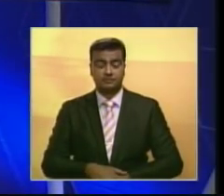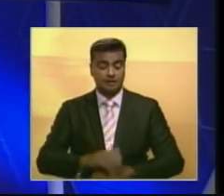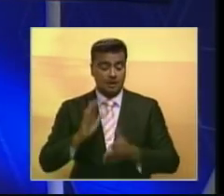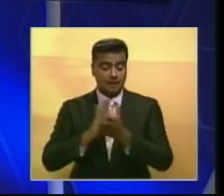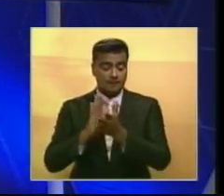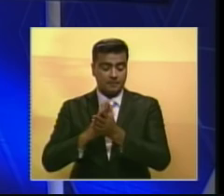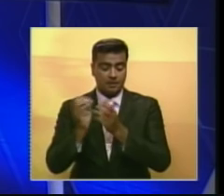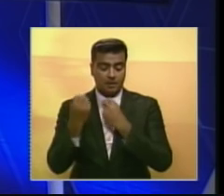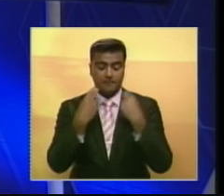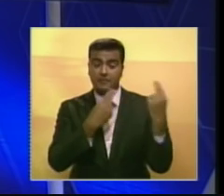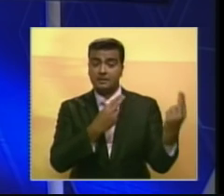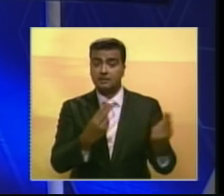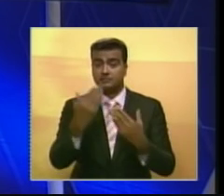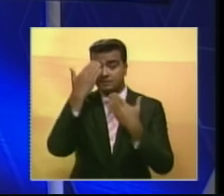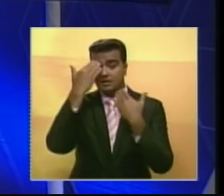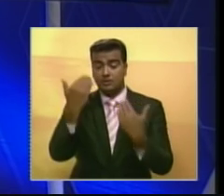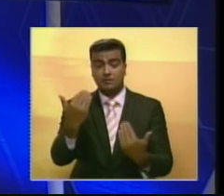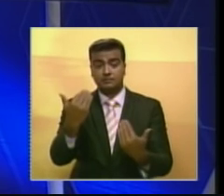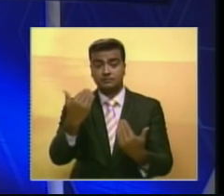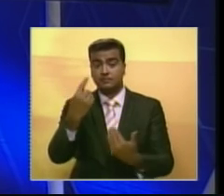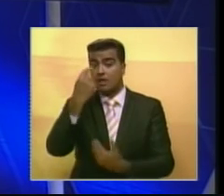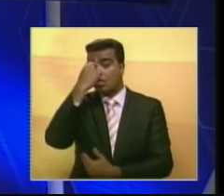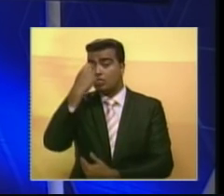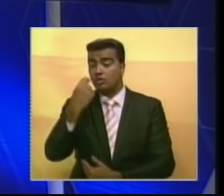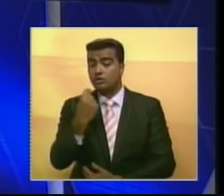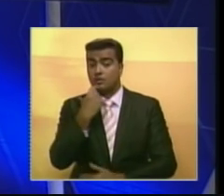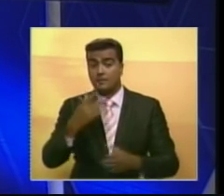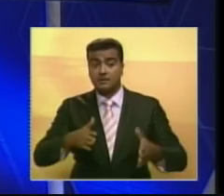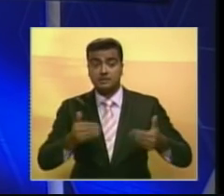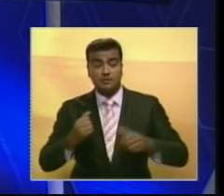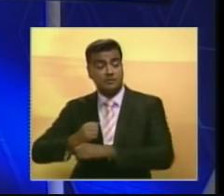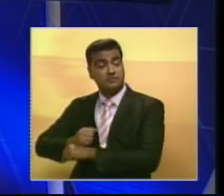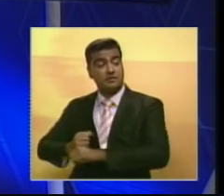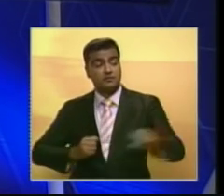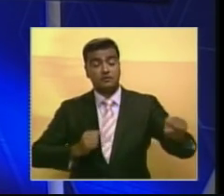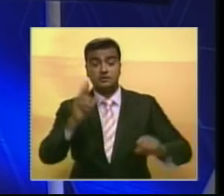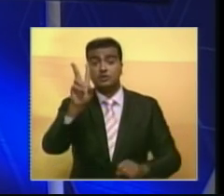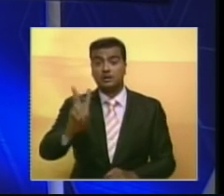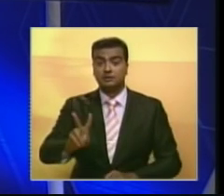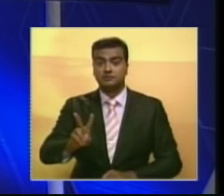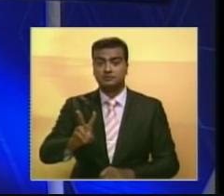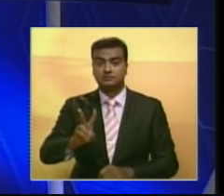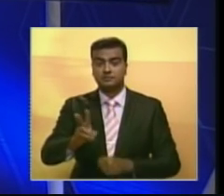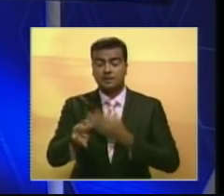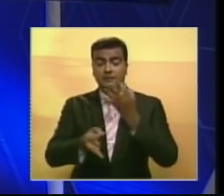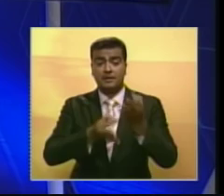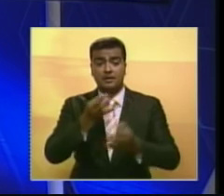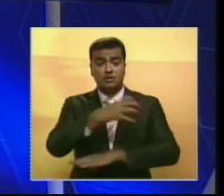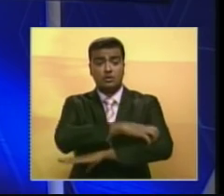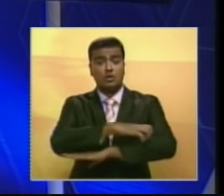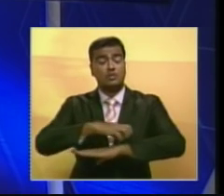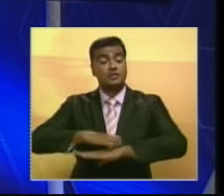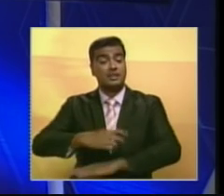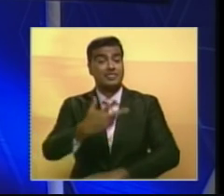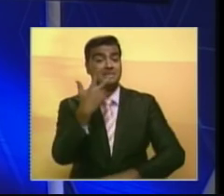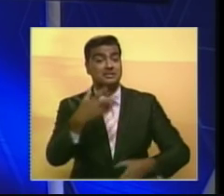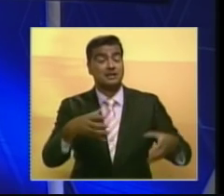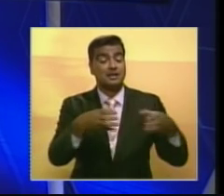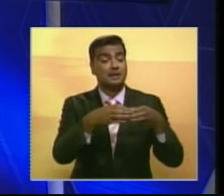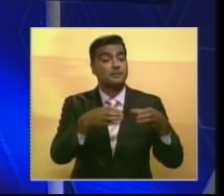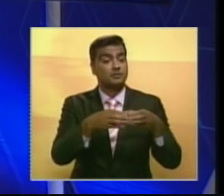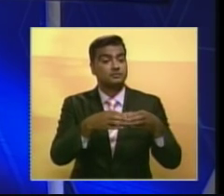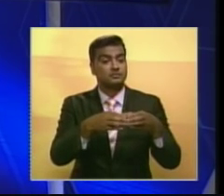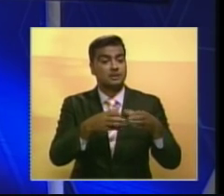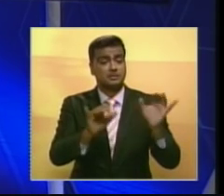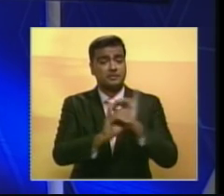Amigos, bienvenidos a los deportes. Les saluda Tony Chitadino. Comenzamos con la emoción del béisbol profesional venezolano, contándoles que los Tigres de Aragua son el tercer equipo clasificado